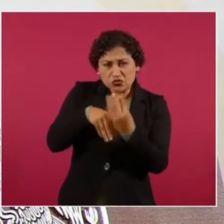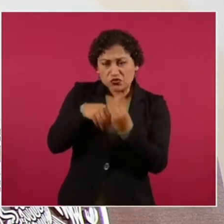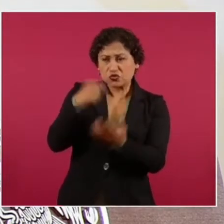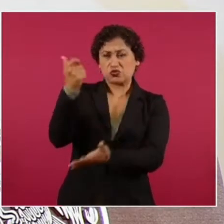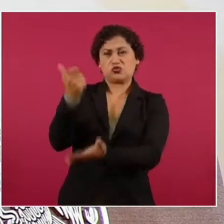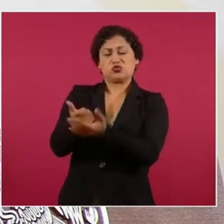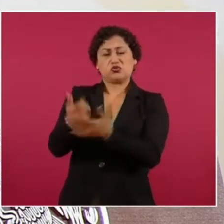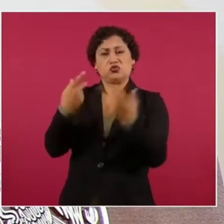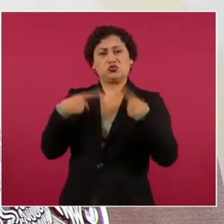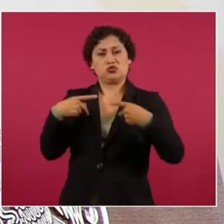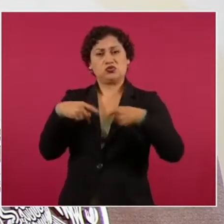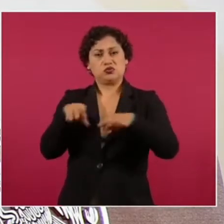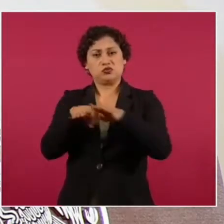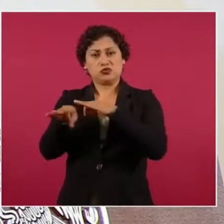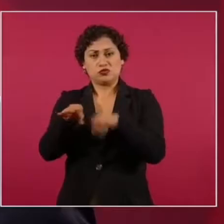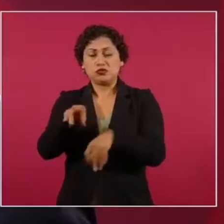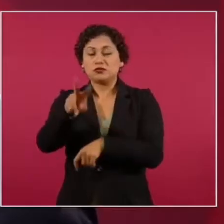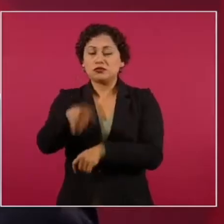gobiernos estatales